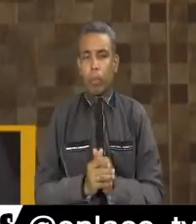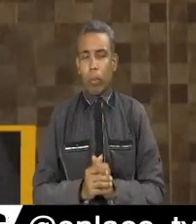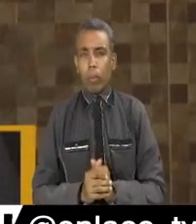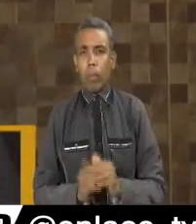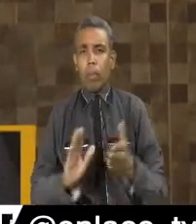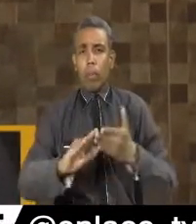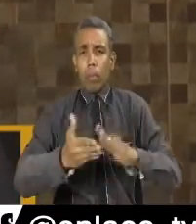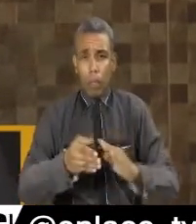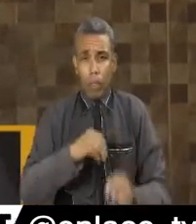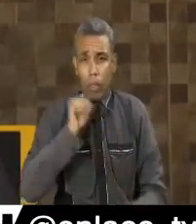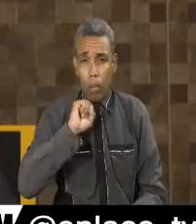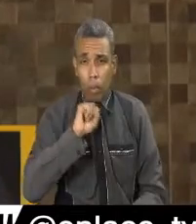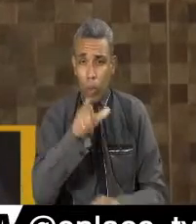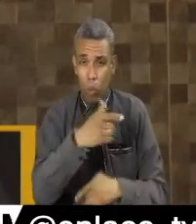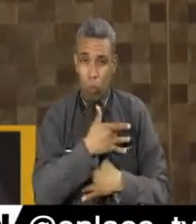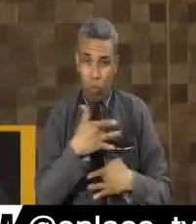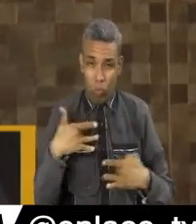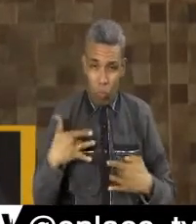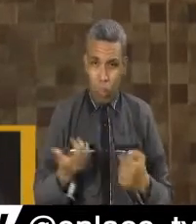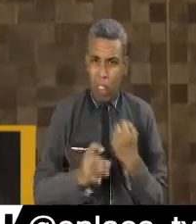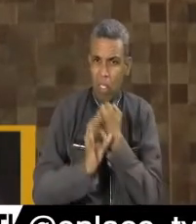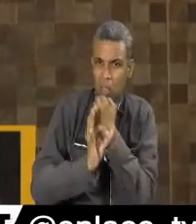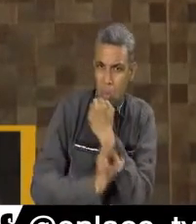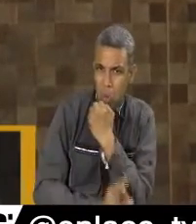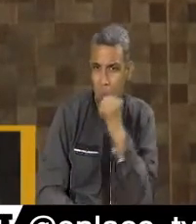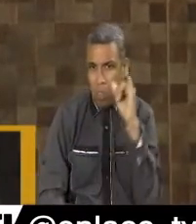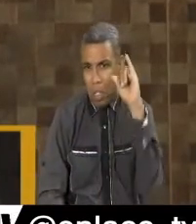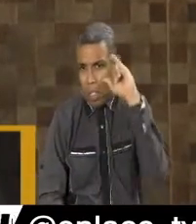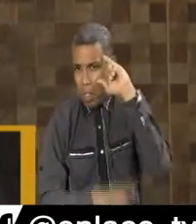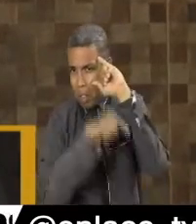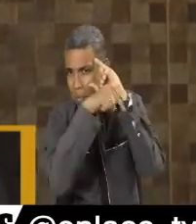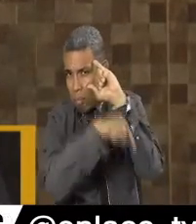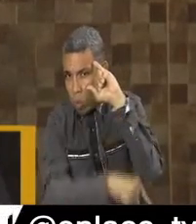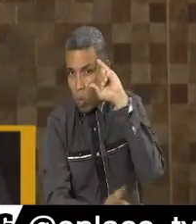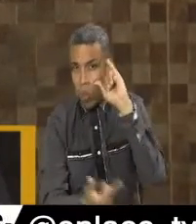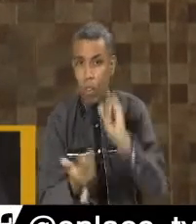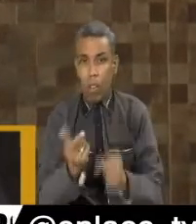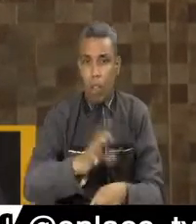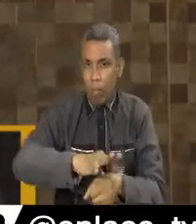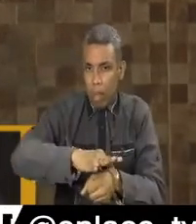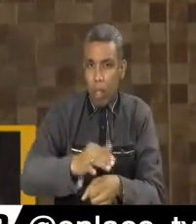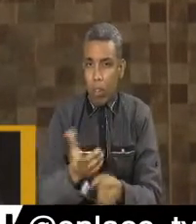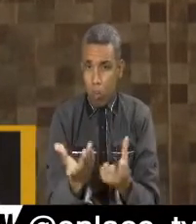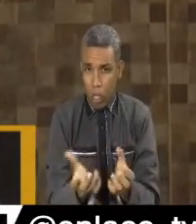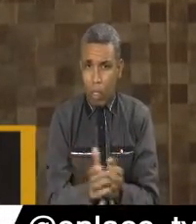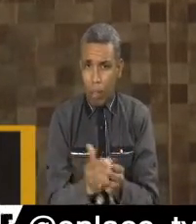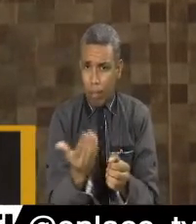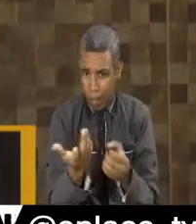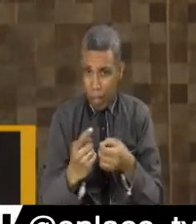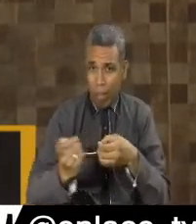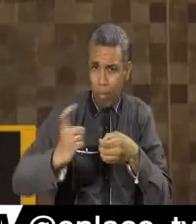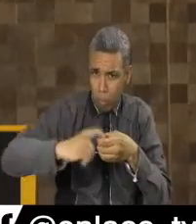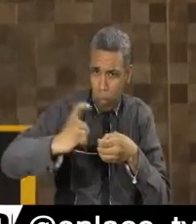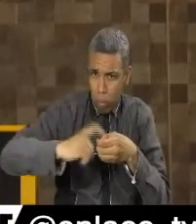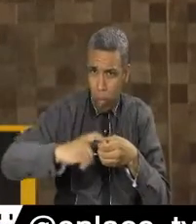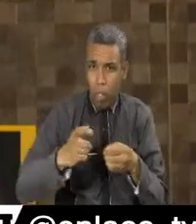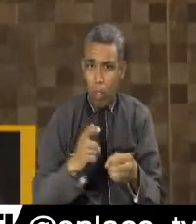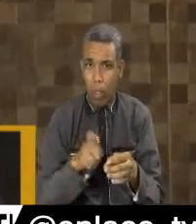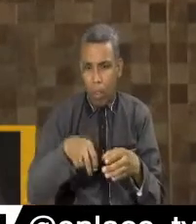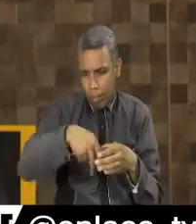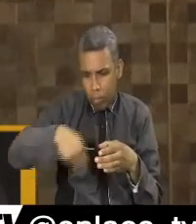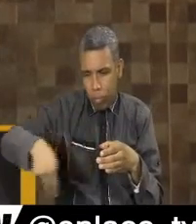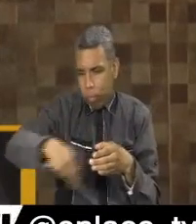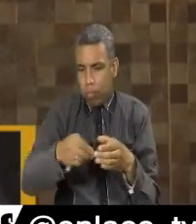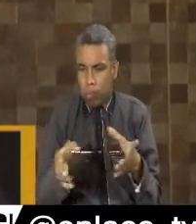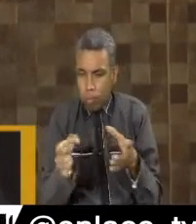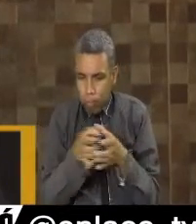son profesionales en psicología y trabajo social, con el fin de conformar un grupo de ciudadanos por la vida y para la prevención del suicidio.